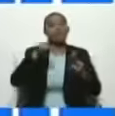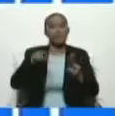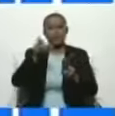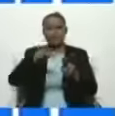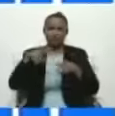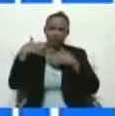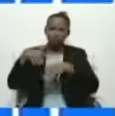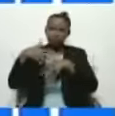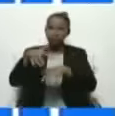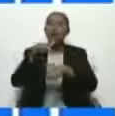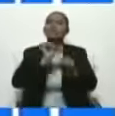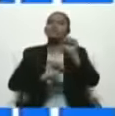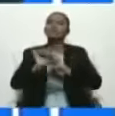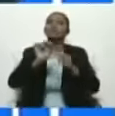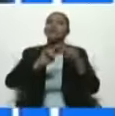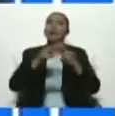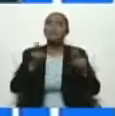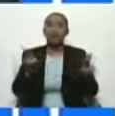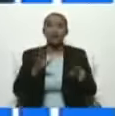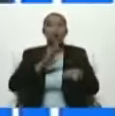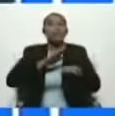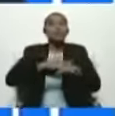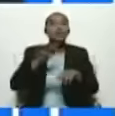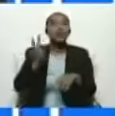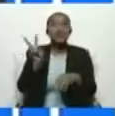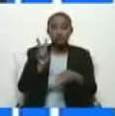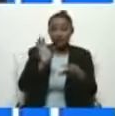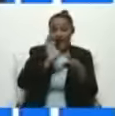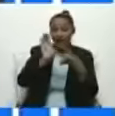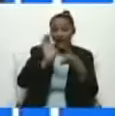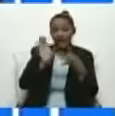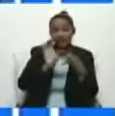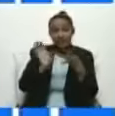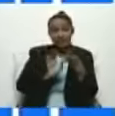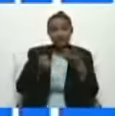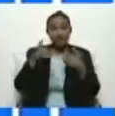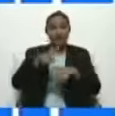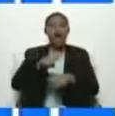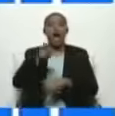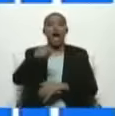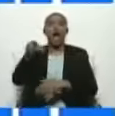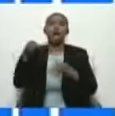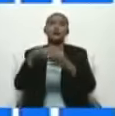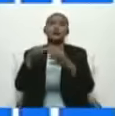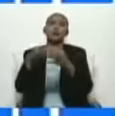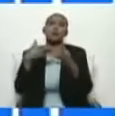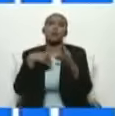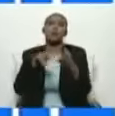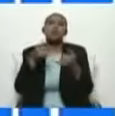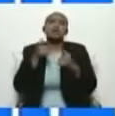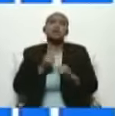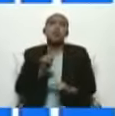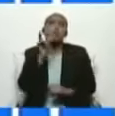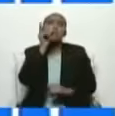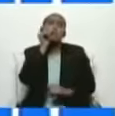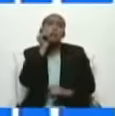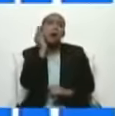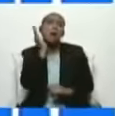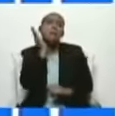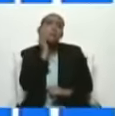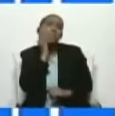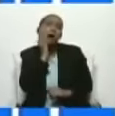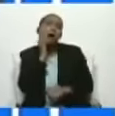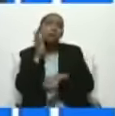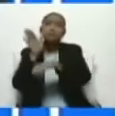algo caracteriza las elecciones en Venezuela, a excepción de las veces que estos hijitos de papá llaman a la calle a quemar vivas a la gente, es